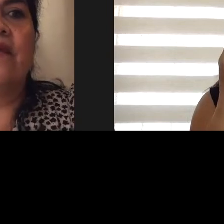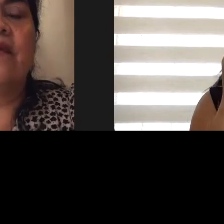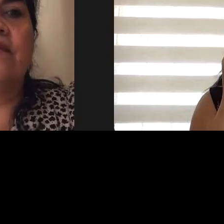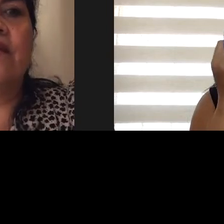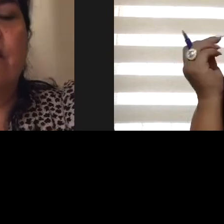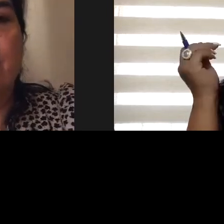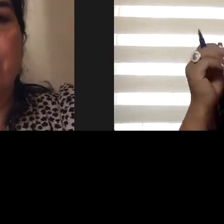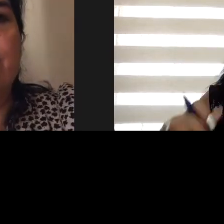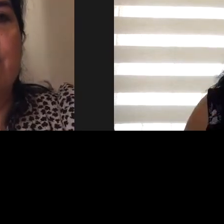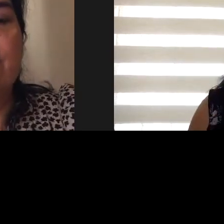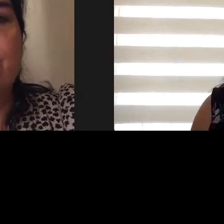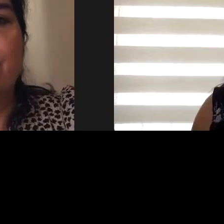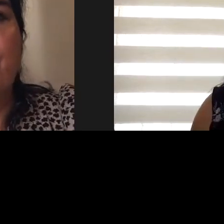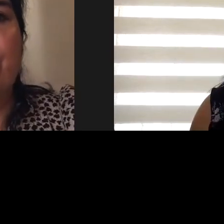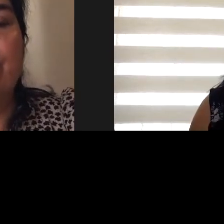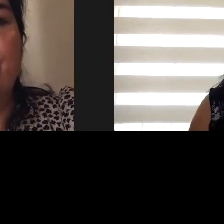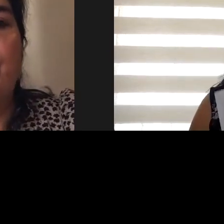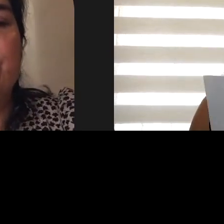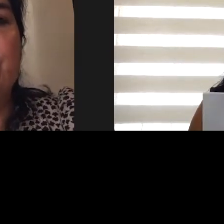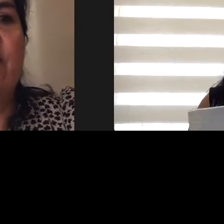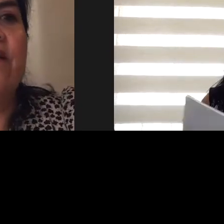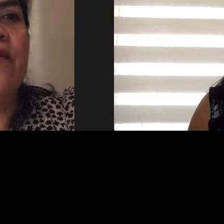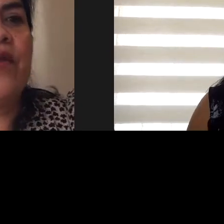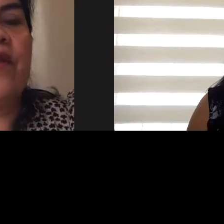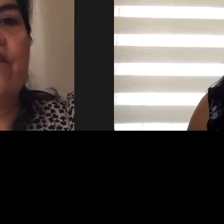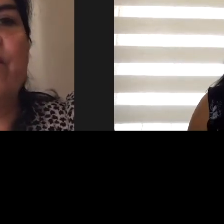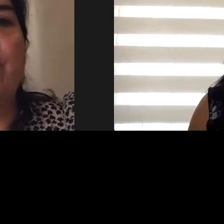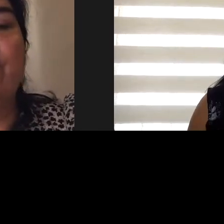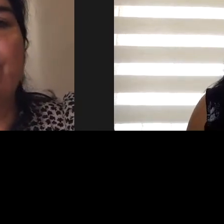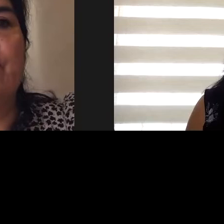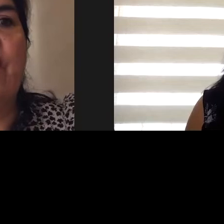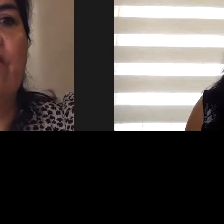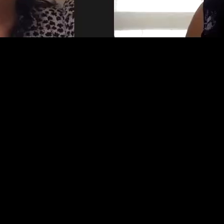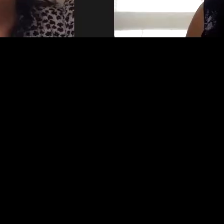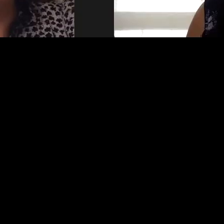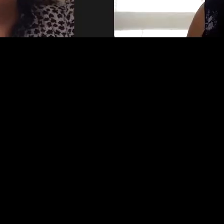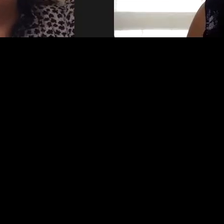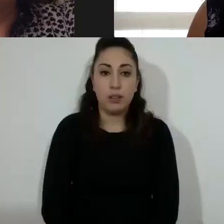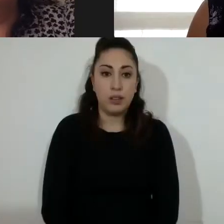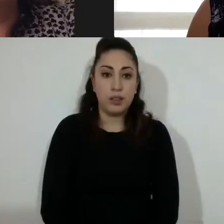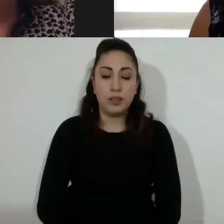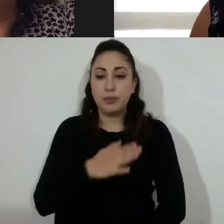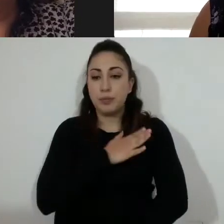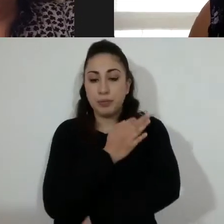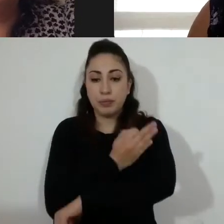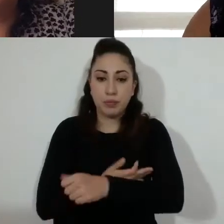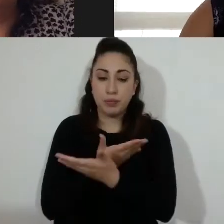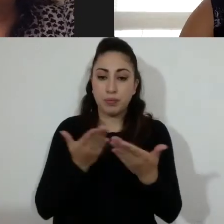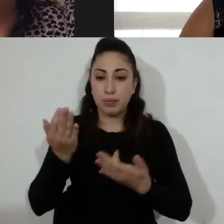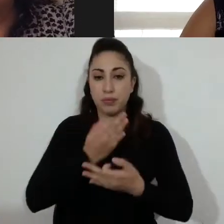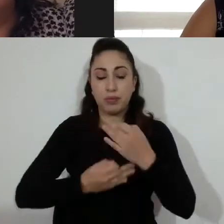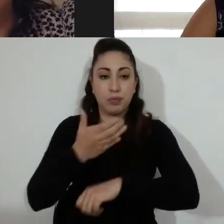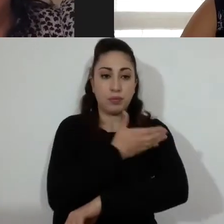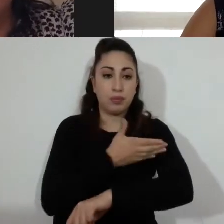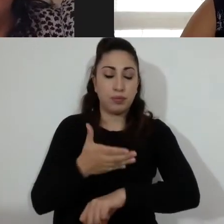Sí, gracias. Buenas tardes, compañeras, compañeros diputados. Como lo marca